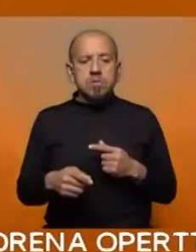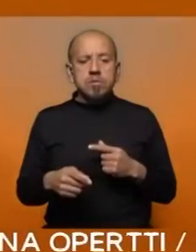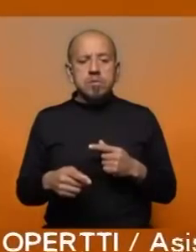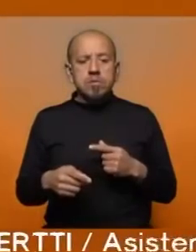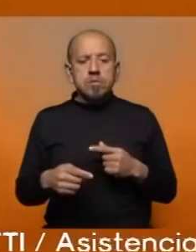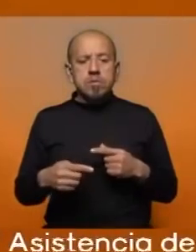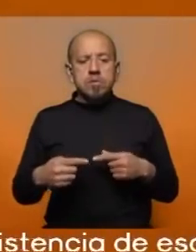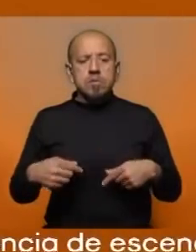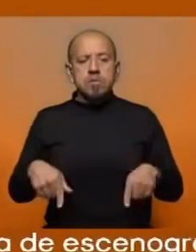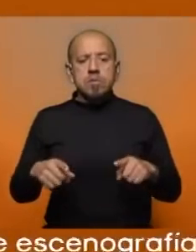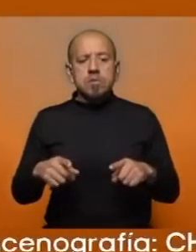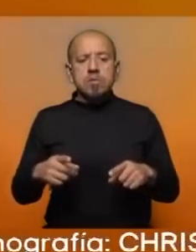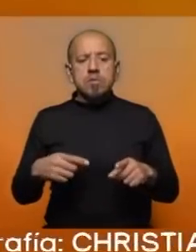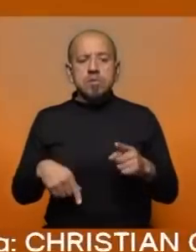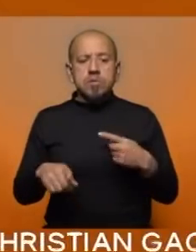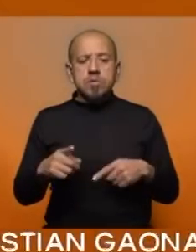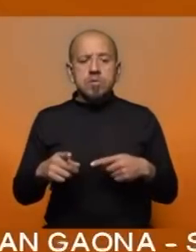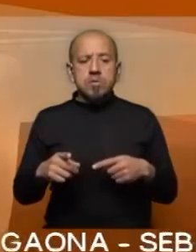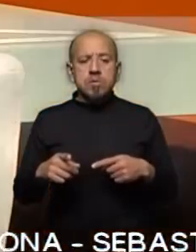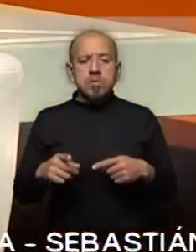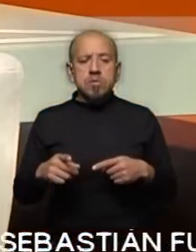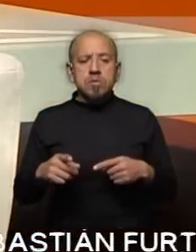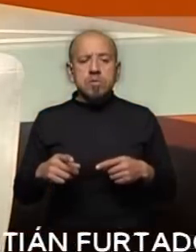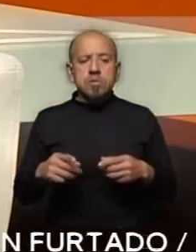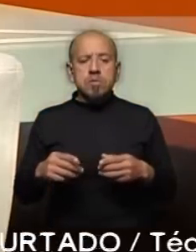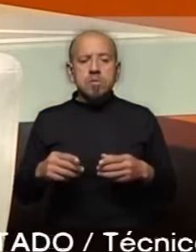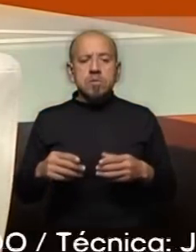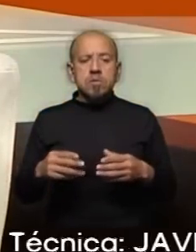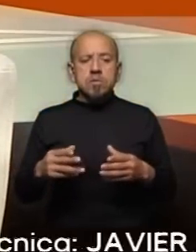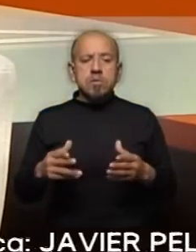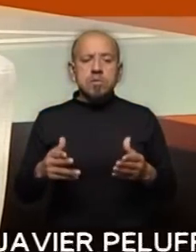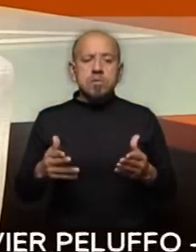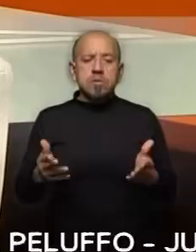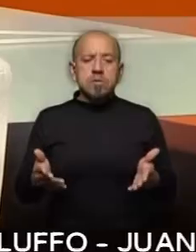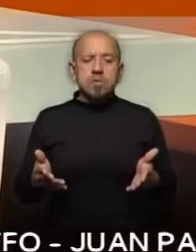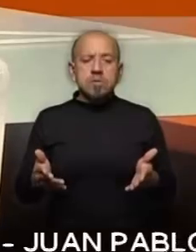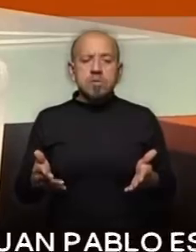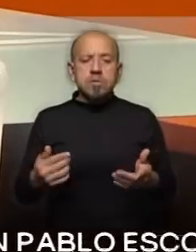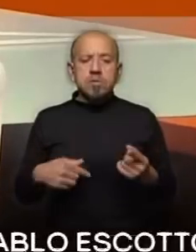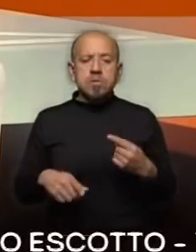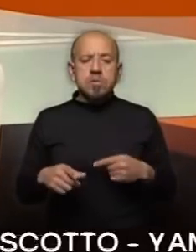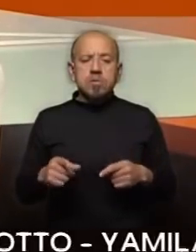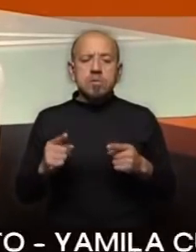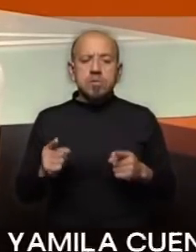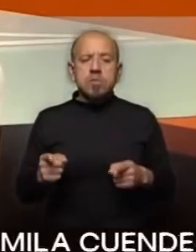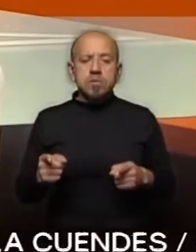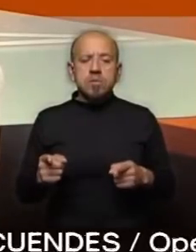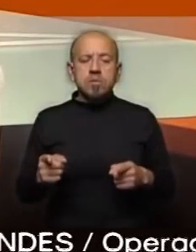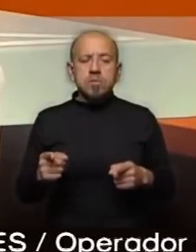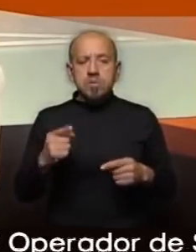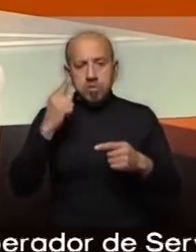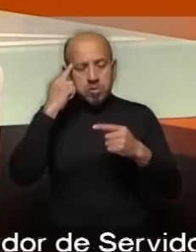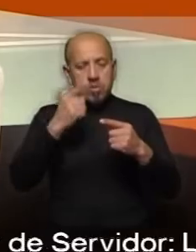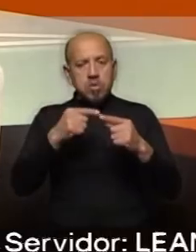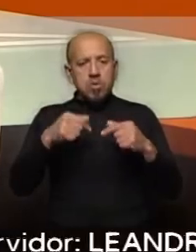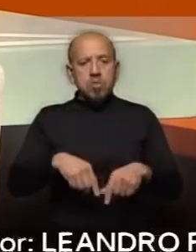es digamos de algú No no eso no no está en consonancia con los objetivos del